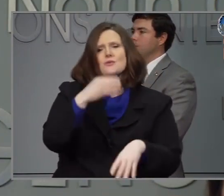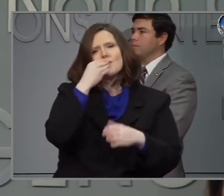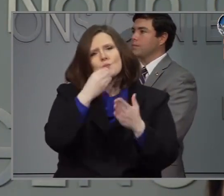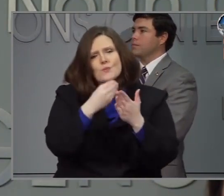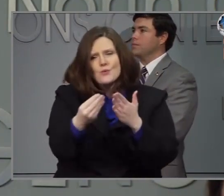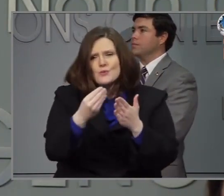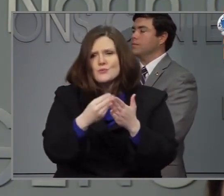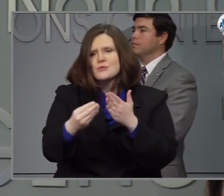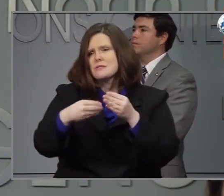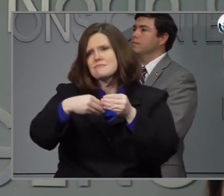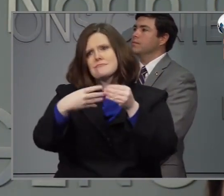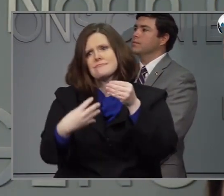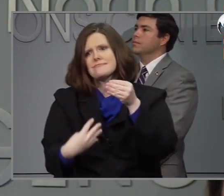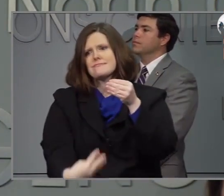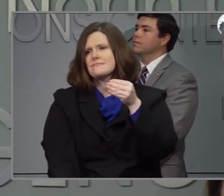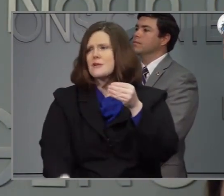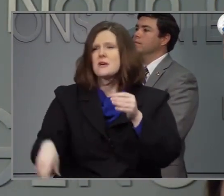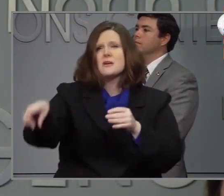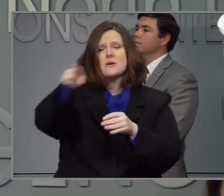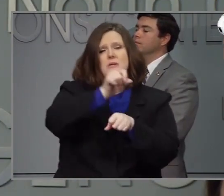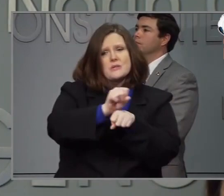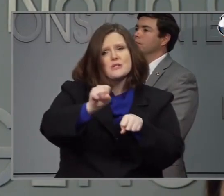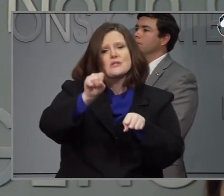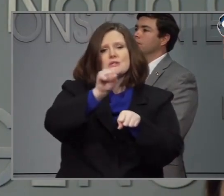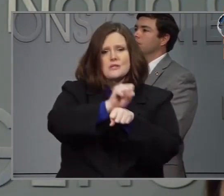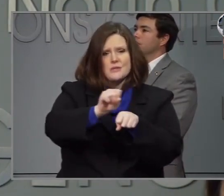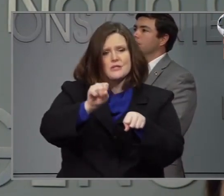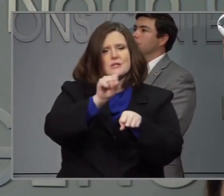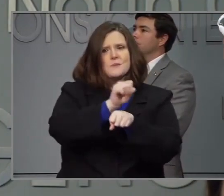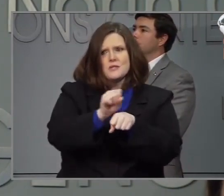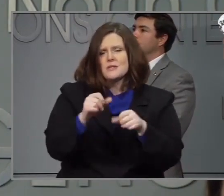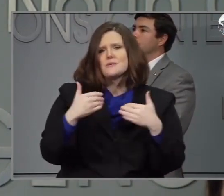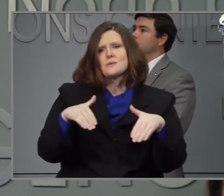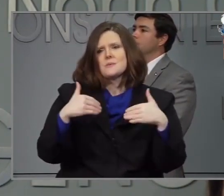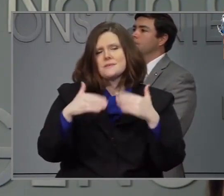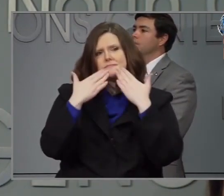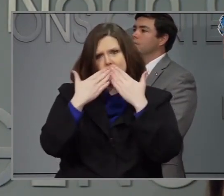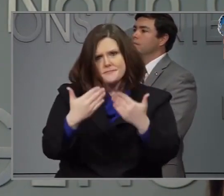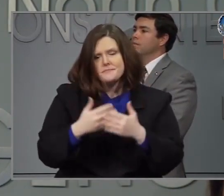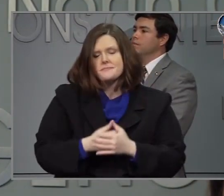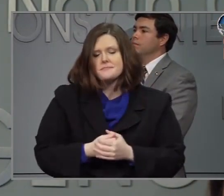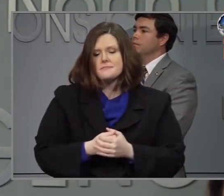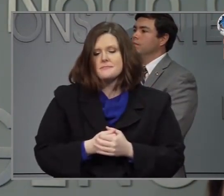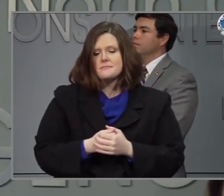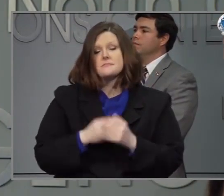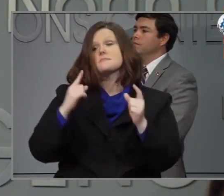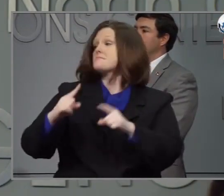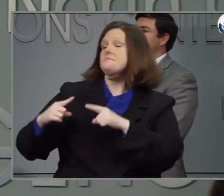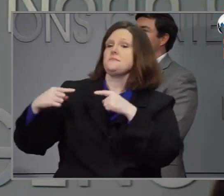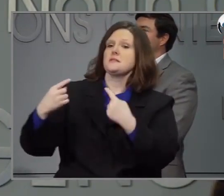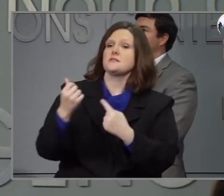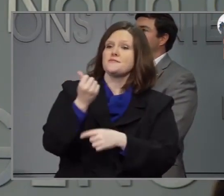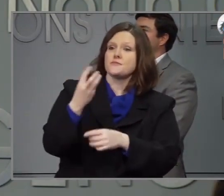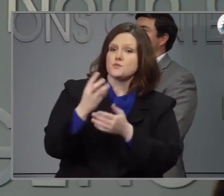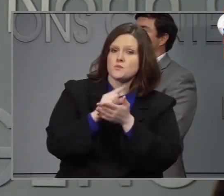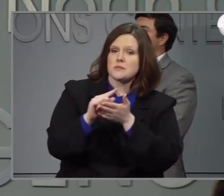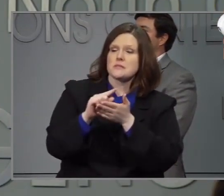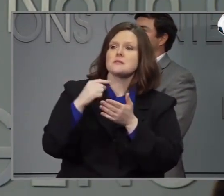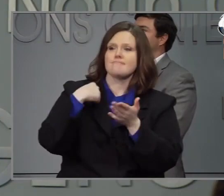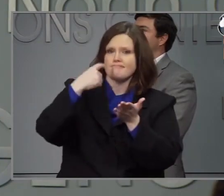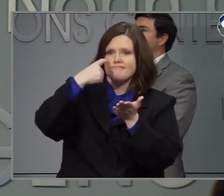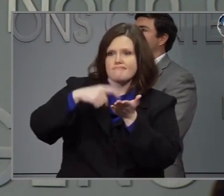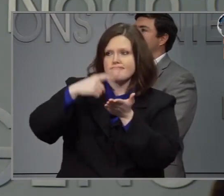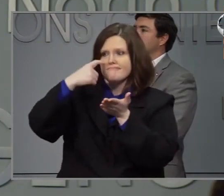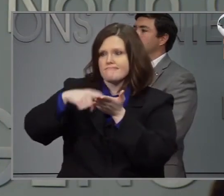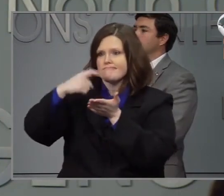orden público de las cárceles de las tiendas de comestibles y muchísimos más que no tengo tiempo de mencionar en las últimas dos